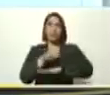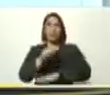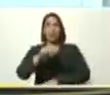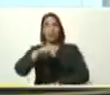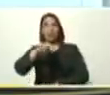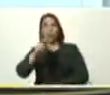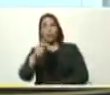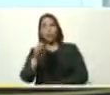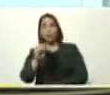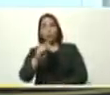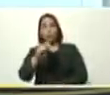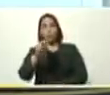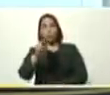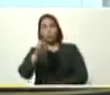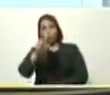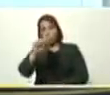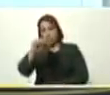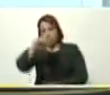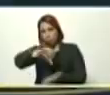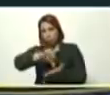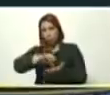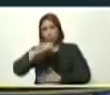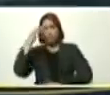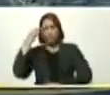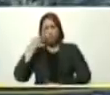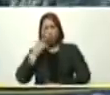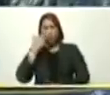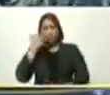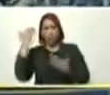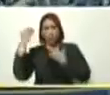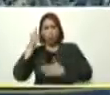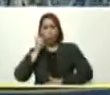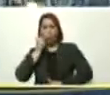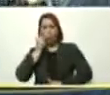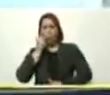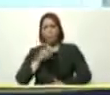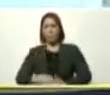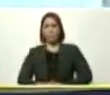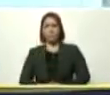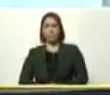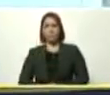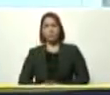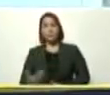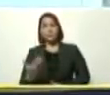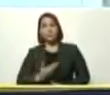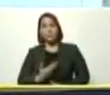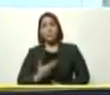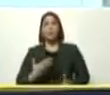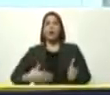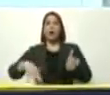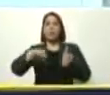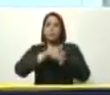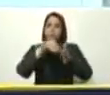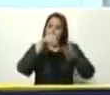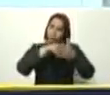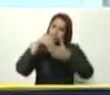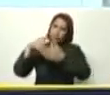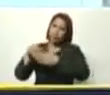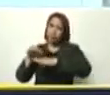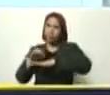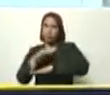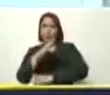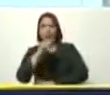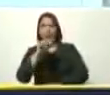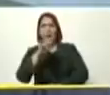Angostura del Orinoco, Ciudad Bolívar, Sergio Hernández. El alcalde reelecto del municipio Caroní,